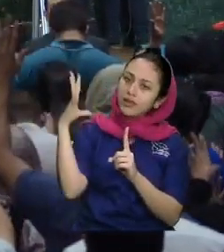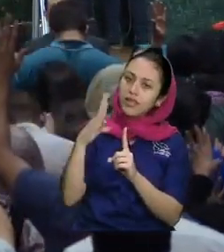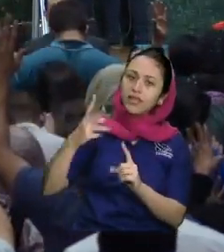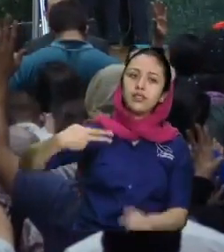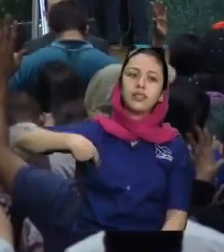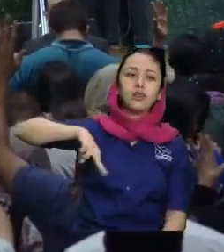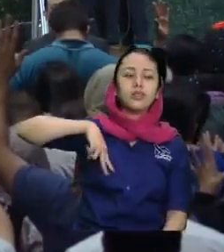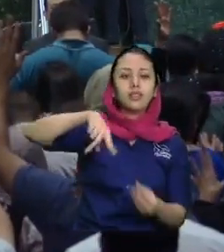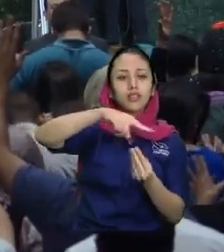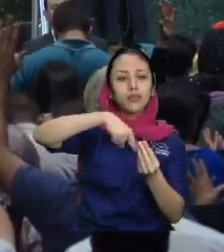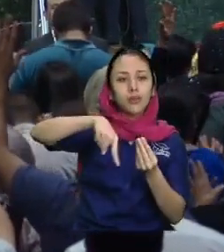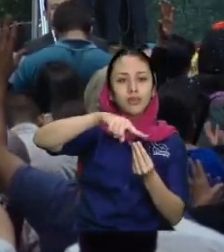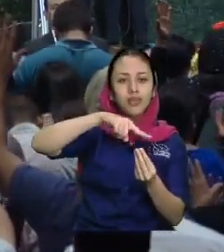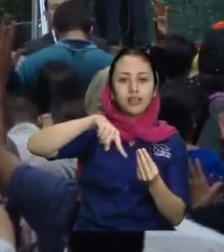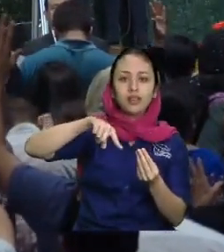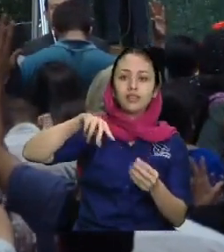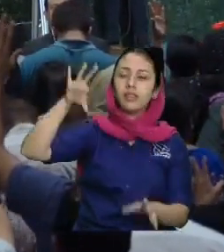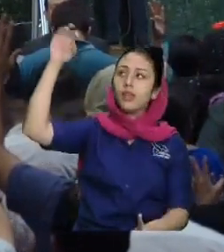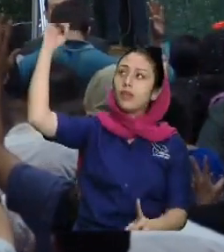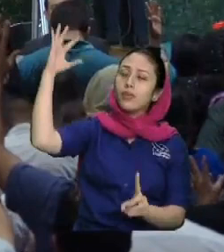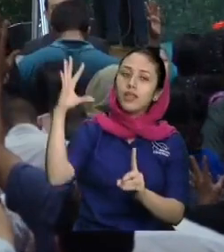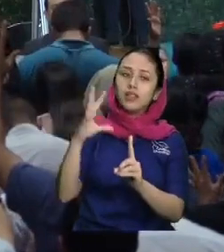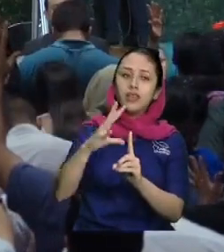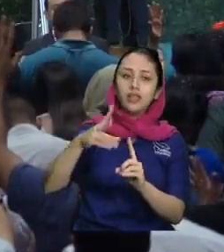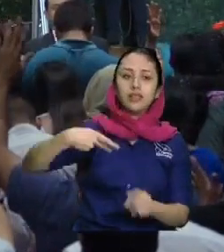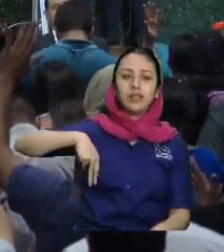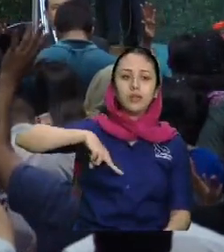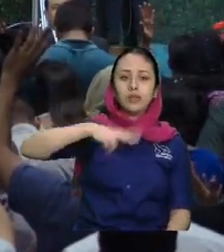bendice nuestras familias, nuestros hijos por nombre.